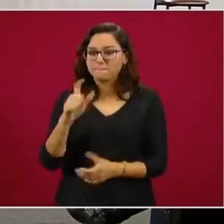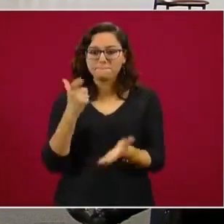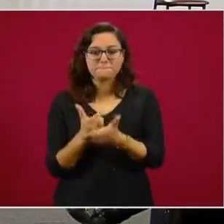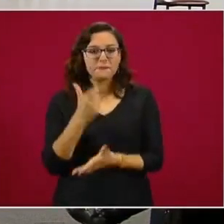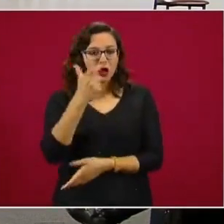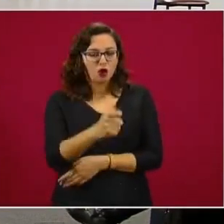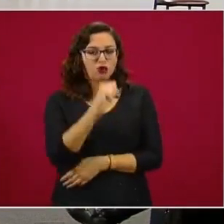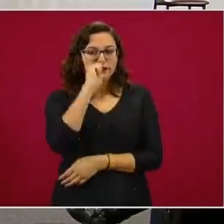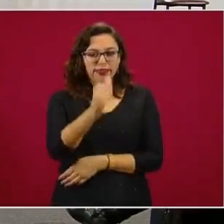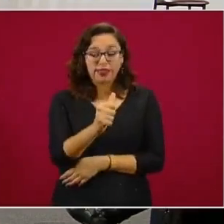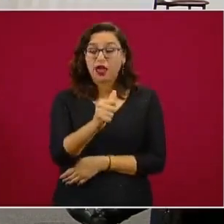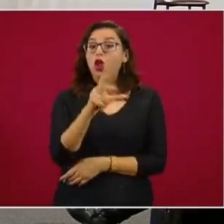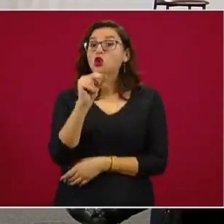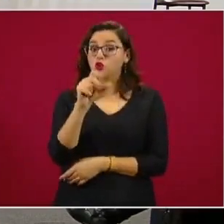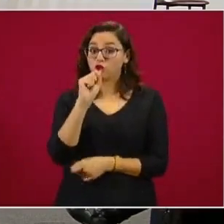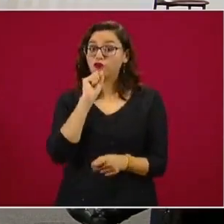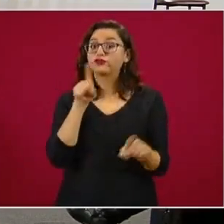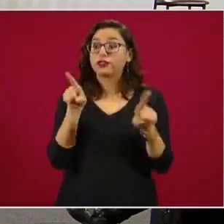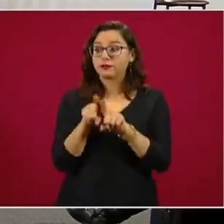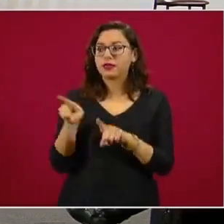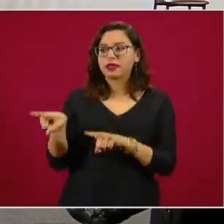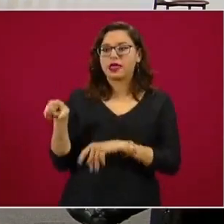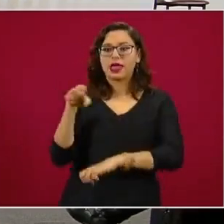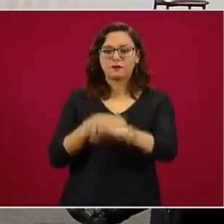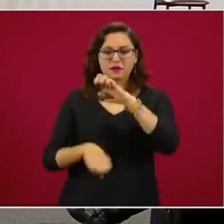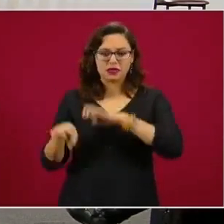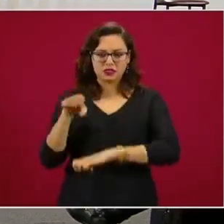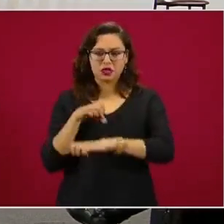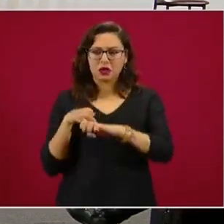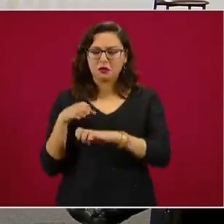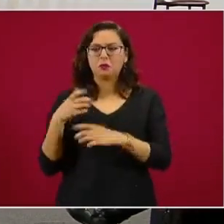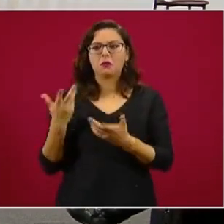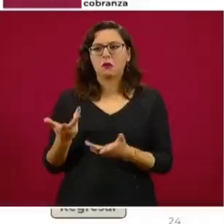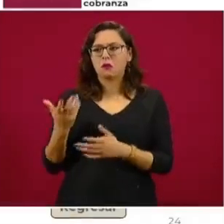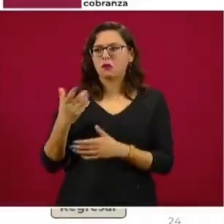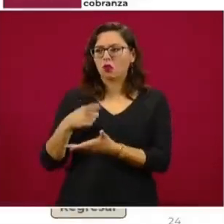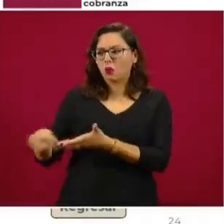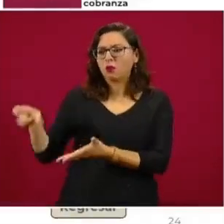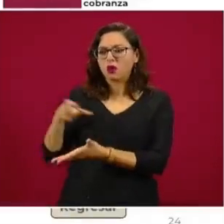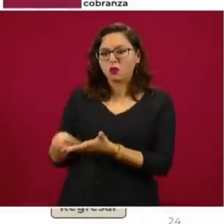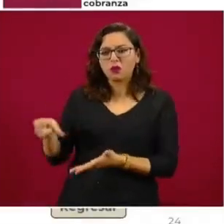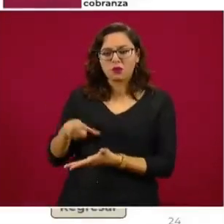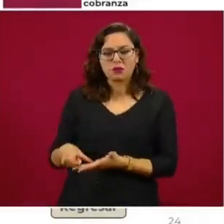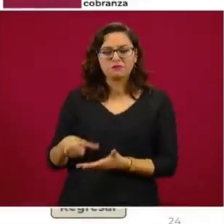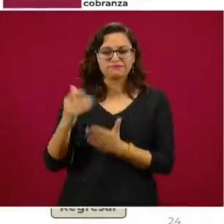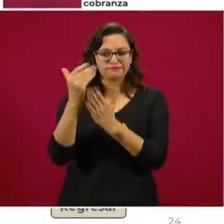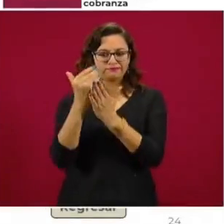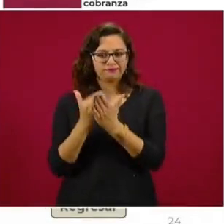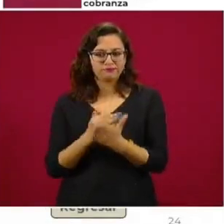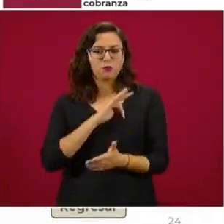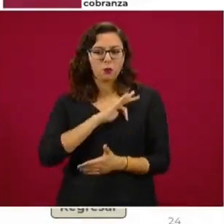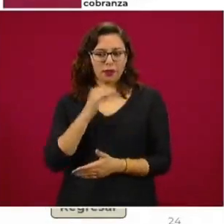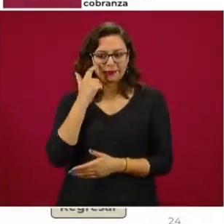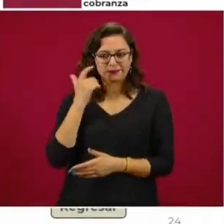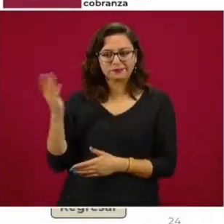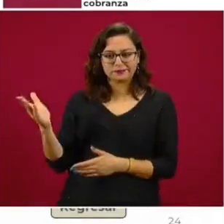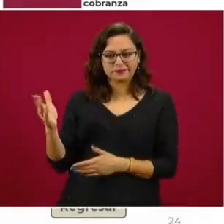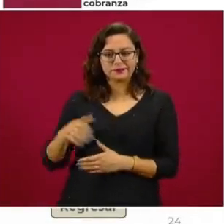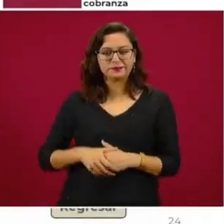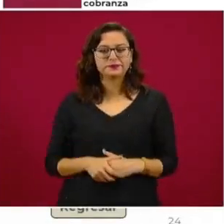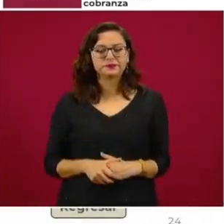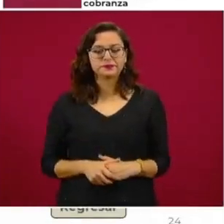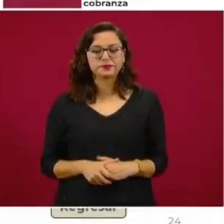sino también las empresas pueden deducir cosas. Entonces, había muchos esquemas que